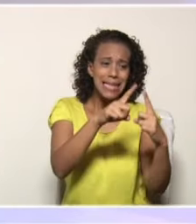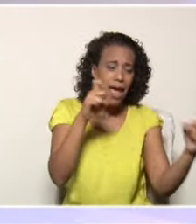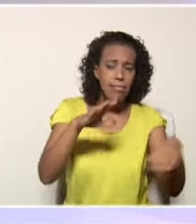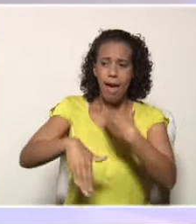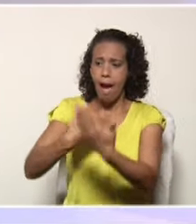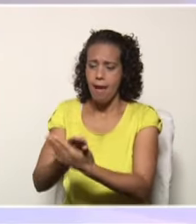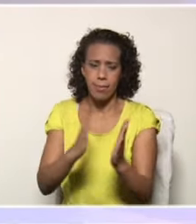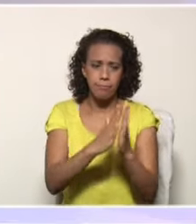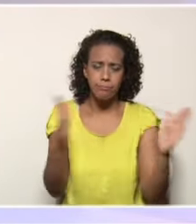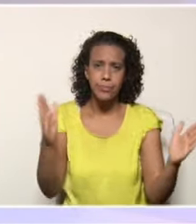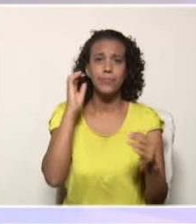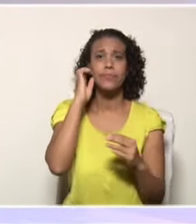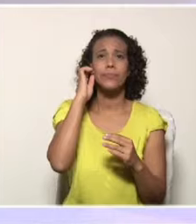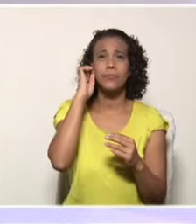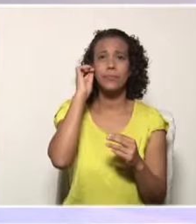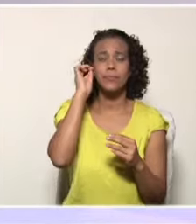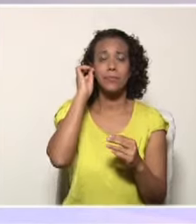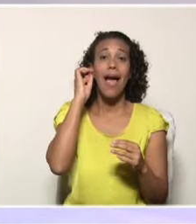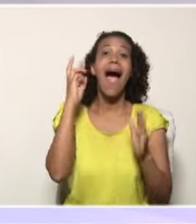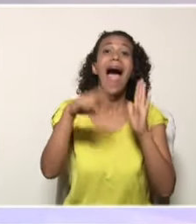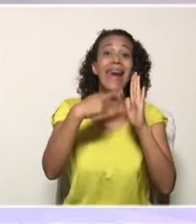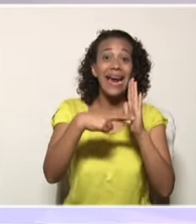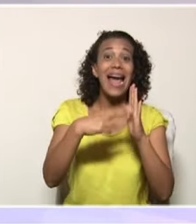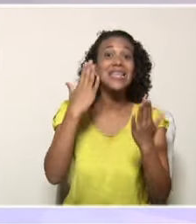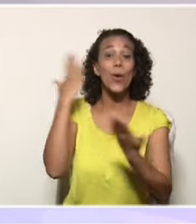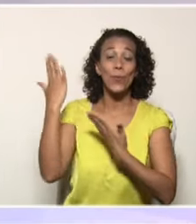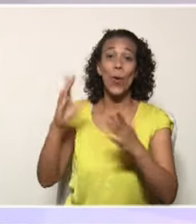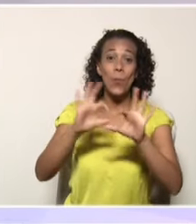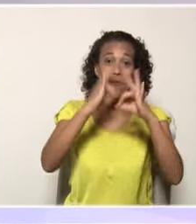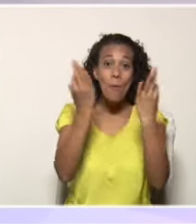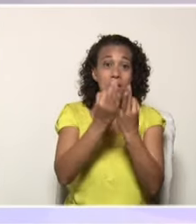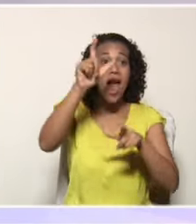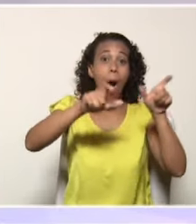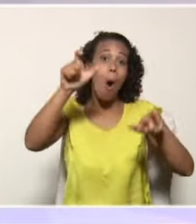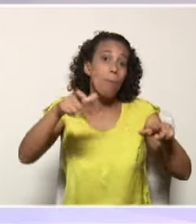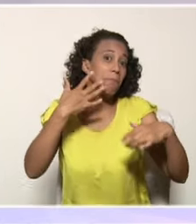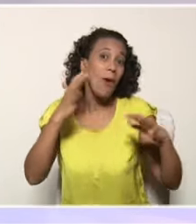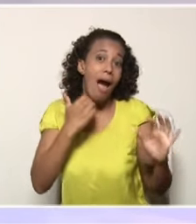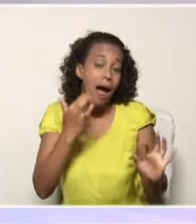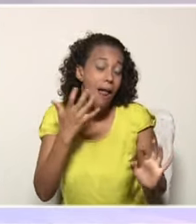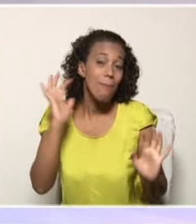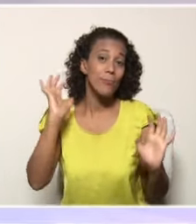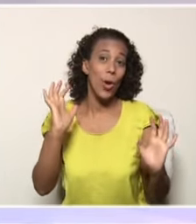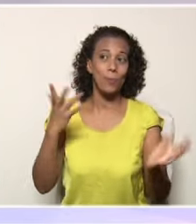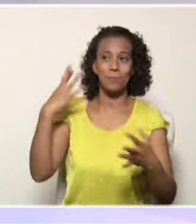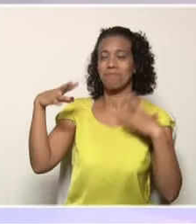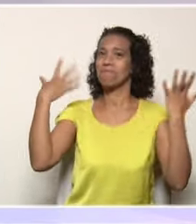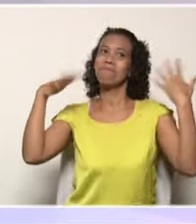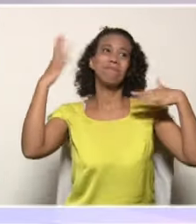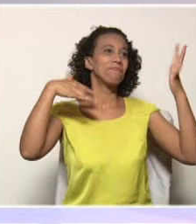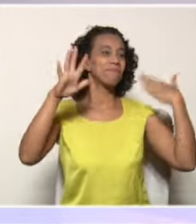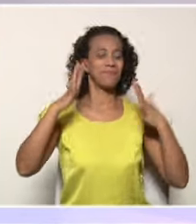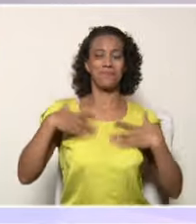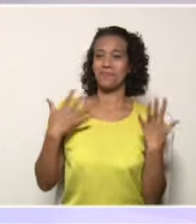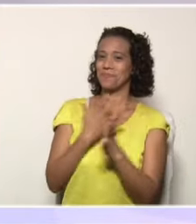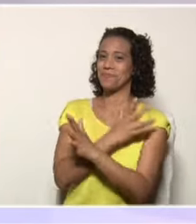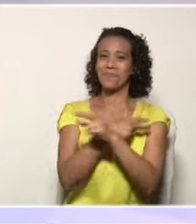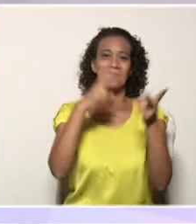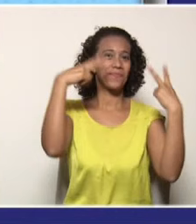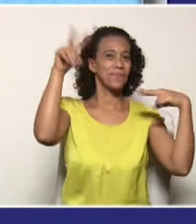Esta es una parte de la recreación, cómo se divierten las personas o la familia al momento